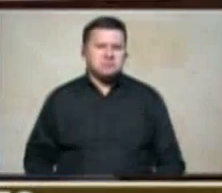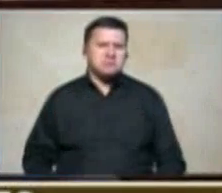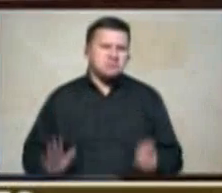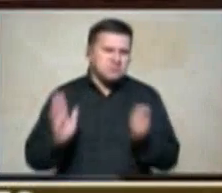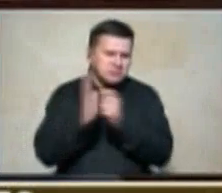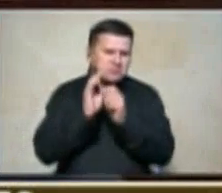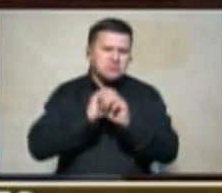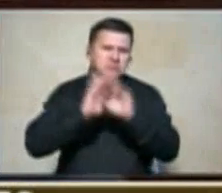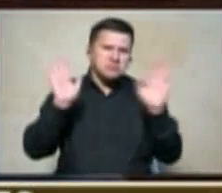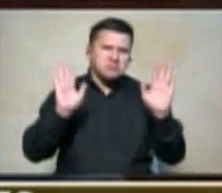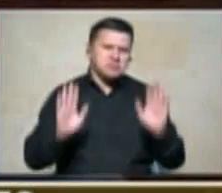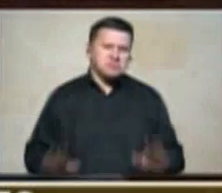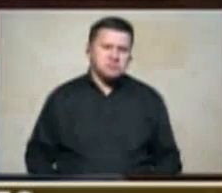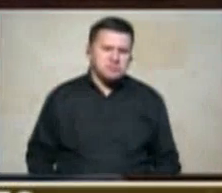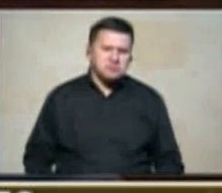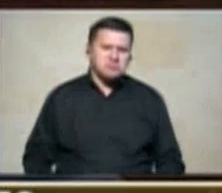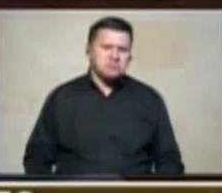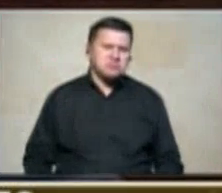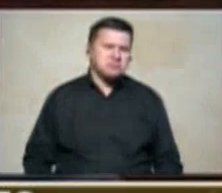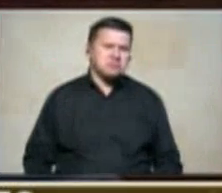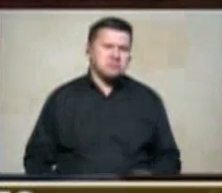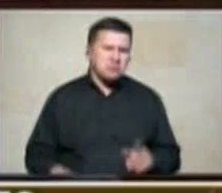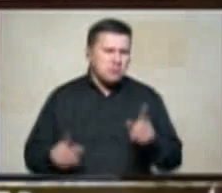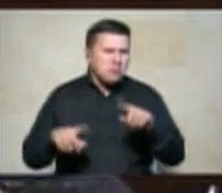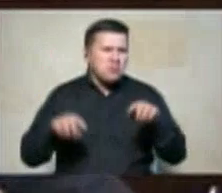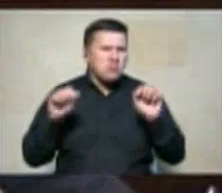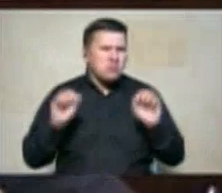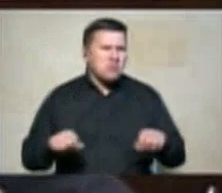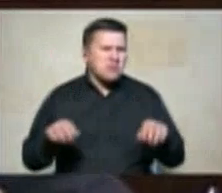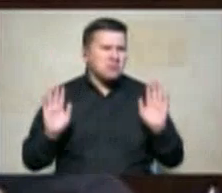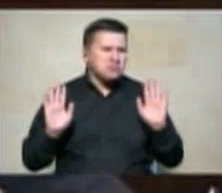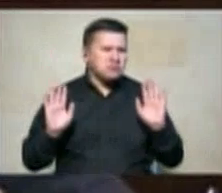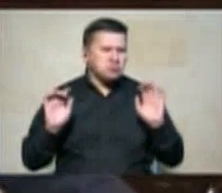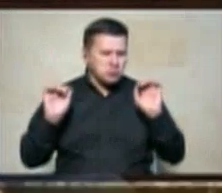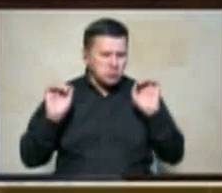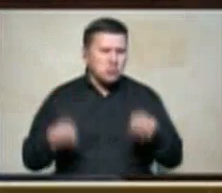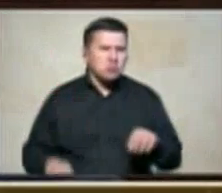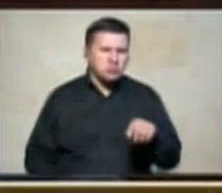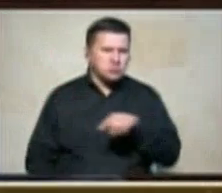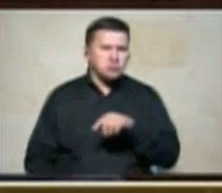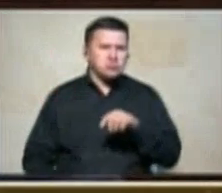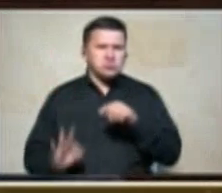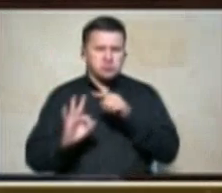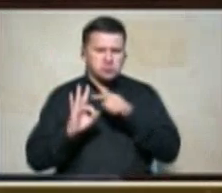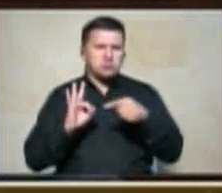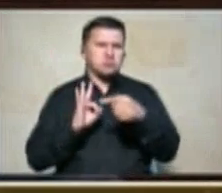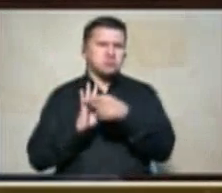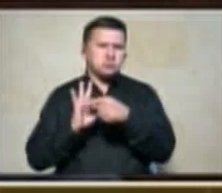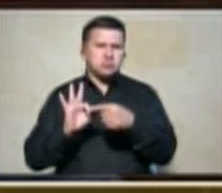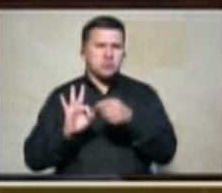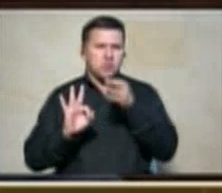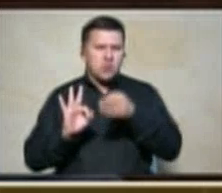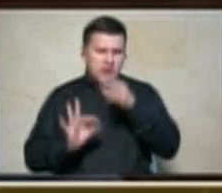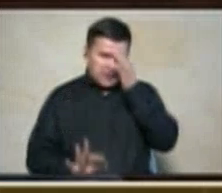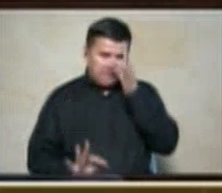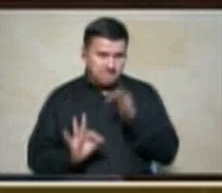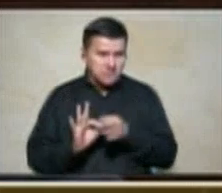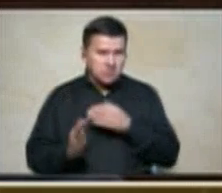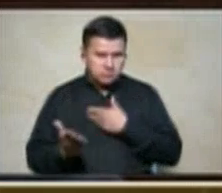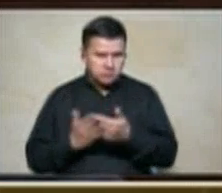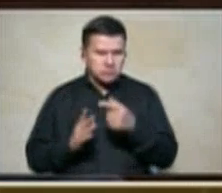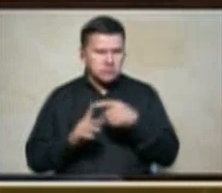Es posible que hayan terceros ocupantes de buena fe que estén siendo perjudicados por la restitución de tierras y que se